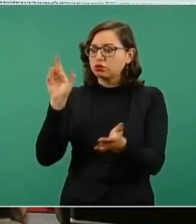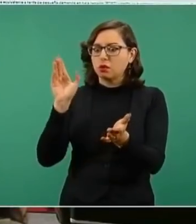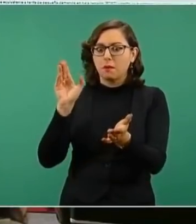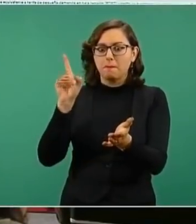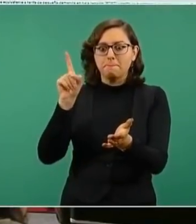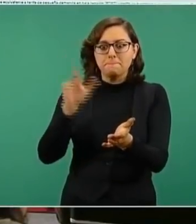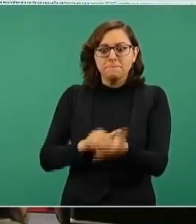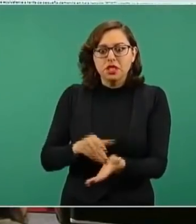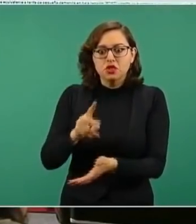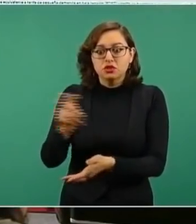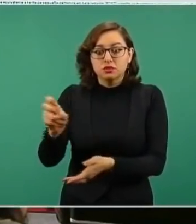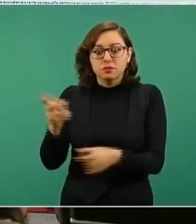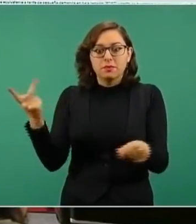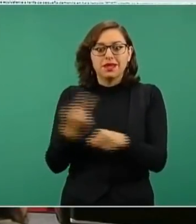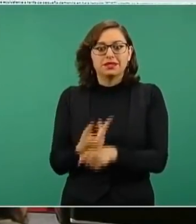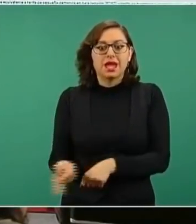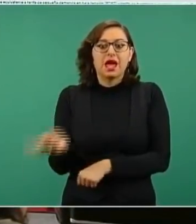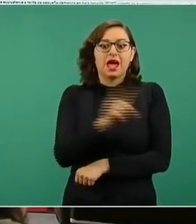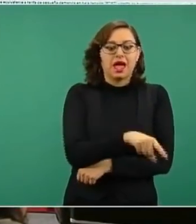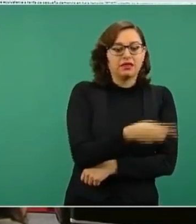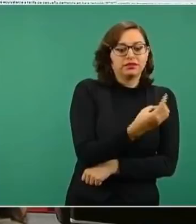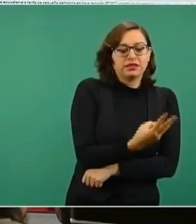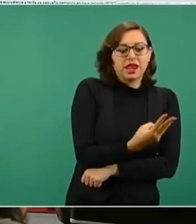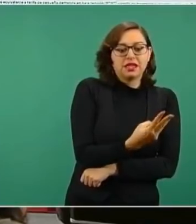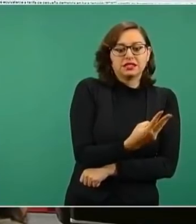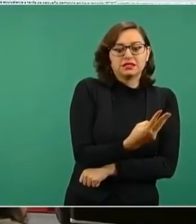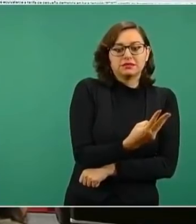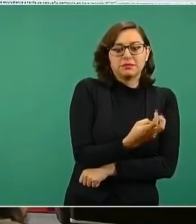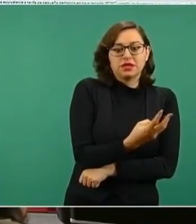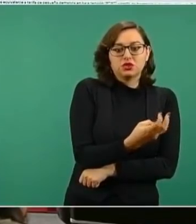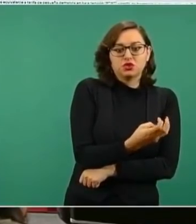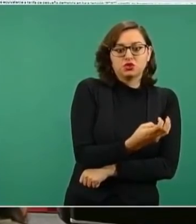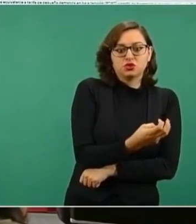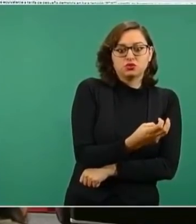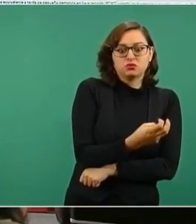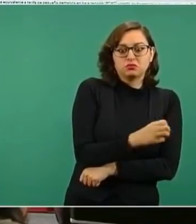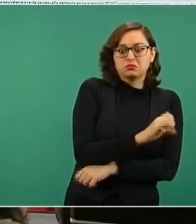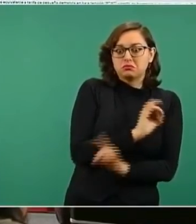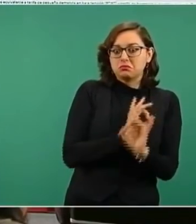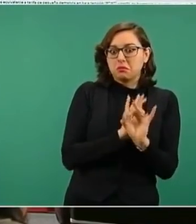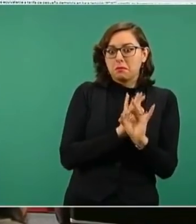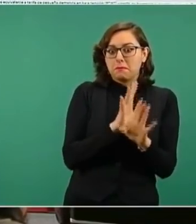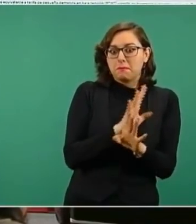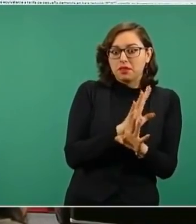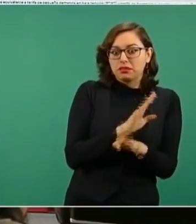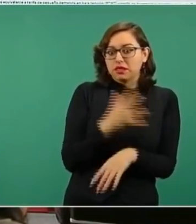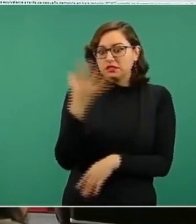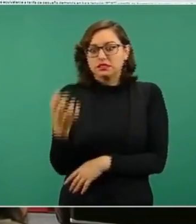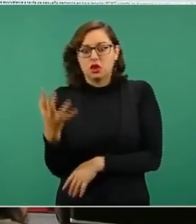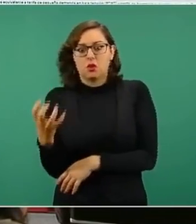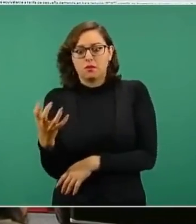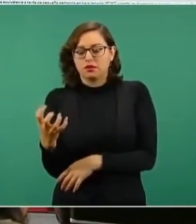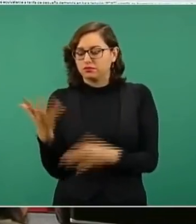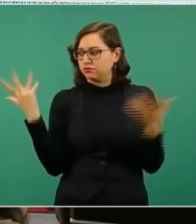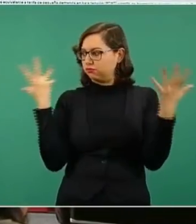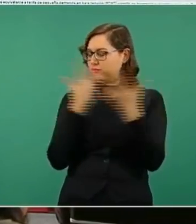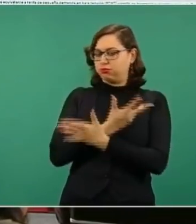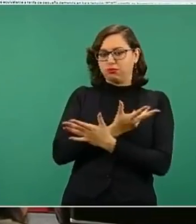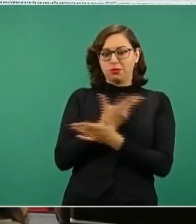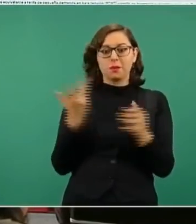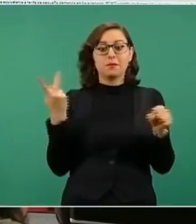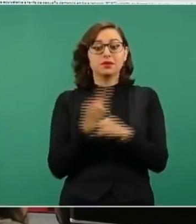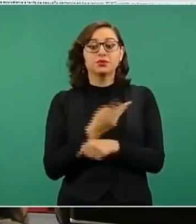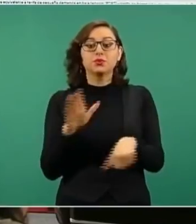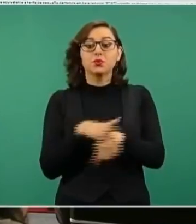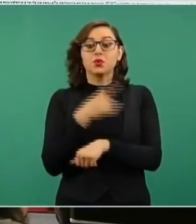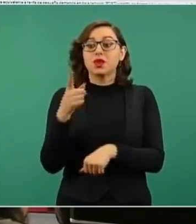ese 3.1 a ese 5.2. Eso pagaría un hogar sin subsidio, y eso es lo que paga hoy, de hecho, ¿no? Los hogares que se